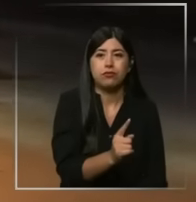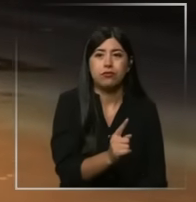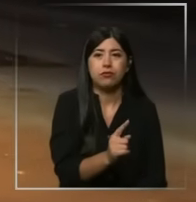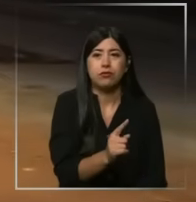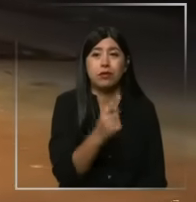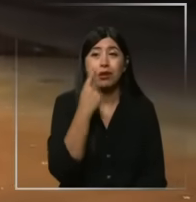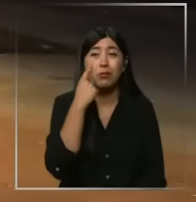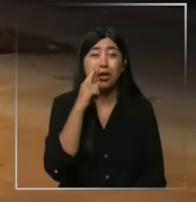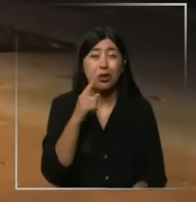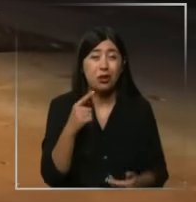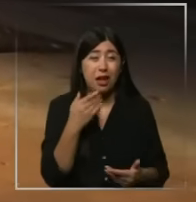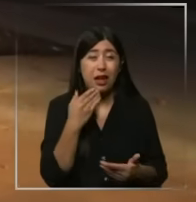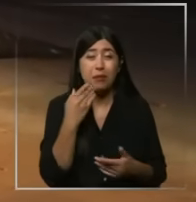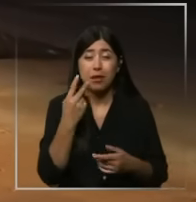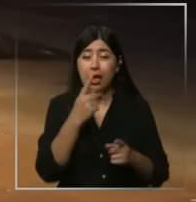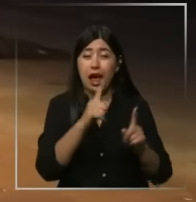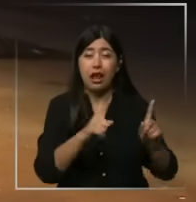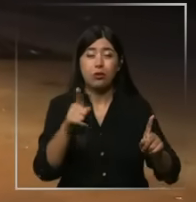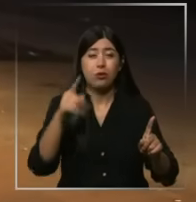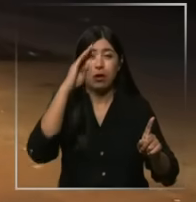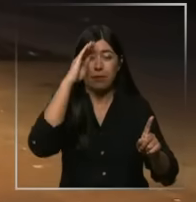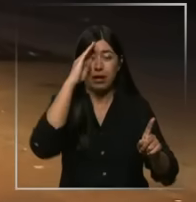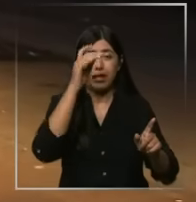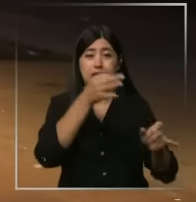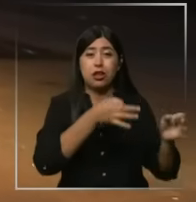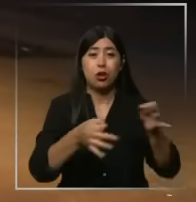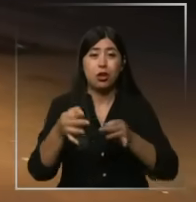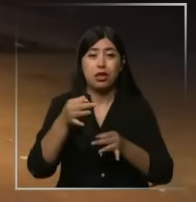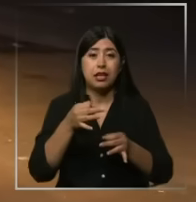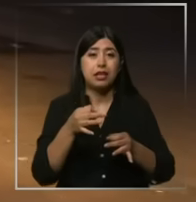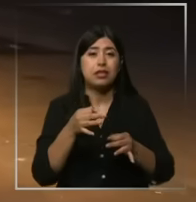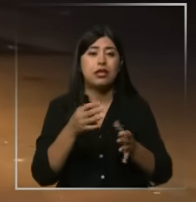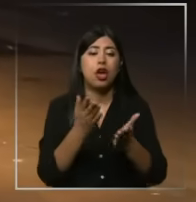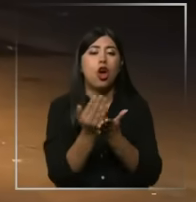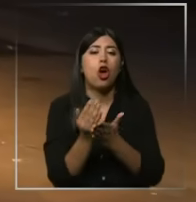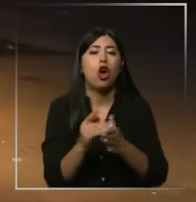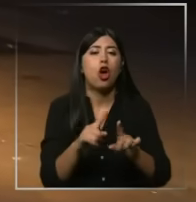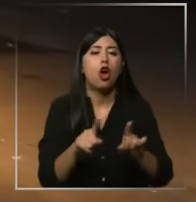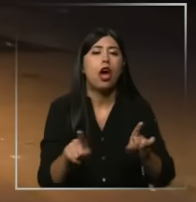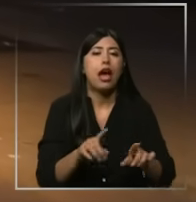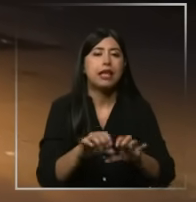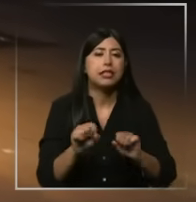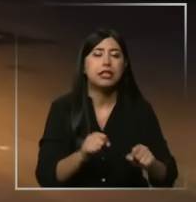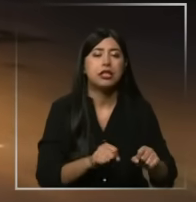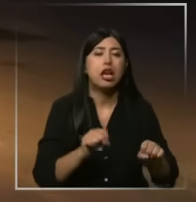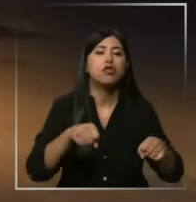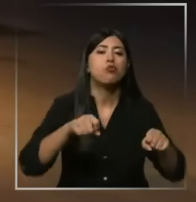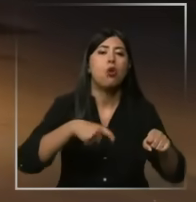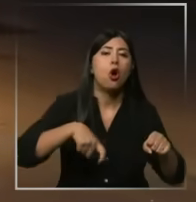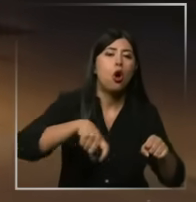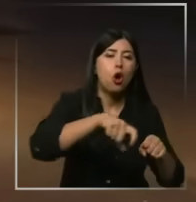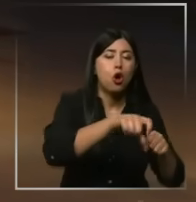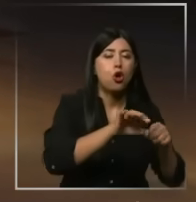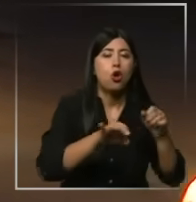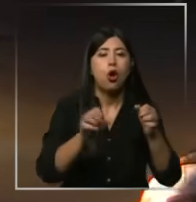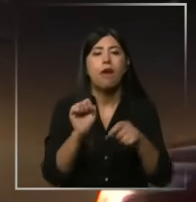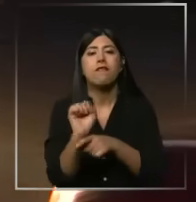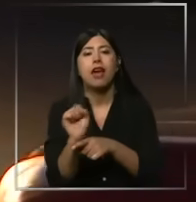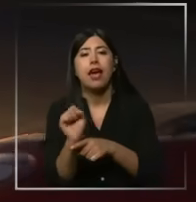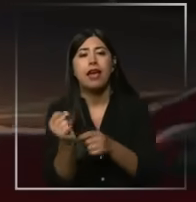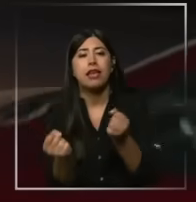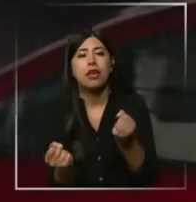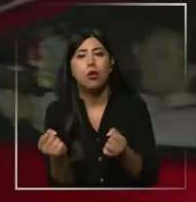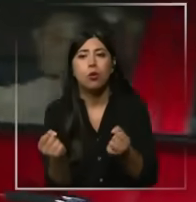pero hemos recibido testimonio de quienes nos dicen, ¿Pato?, que acá habría alguna organización de sujetos en moto, en algunos